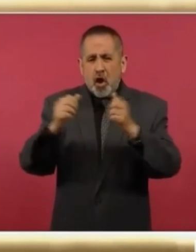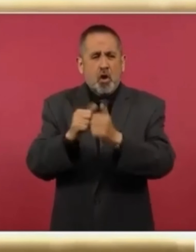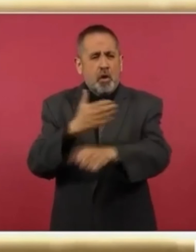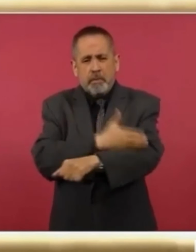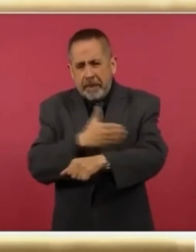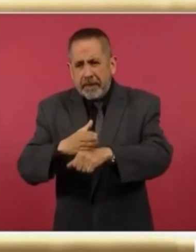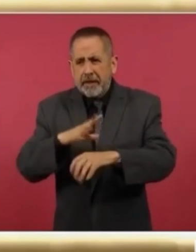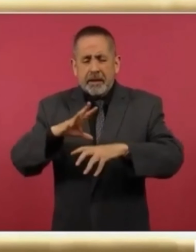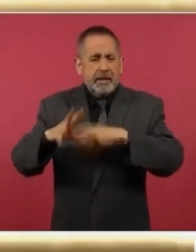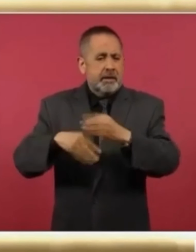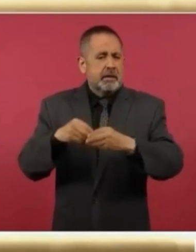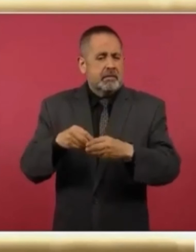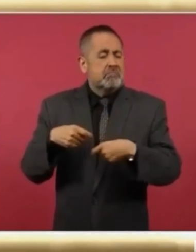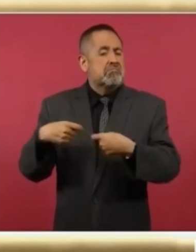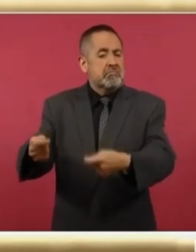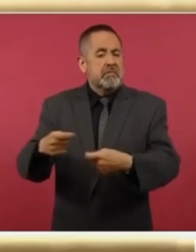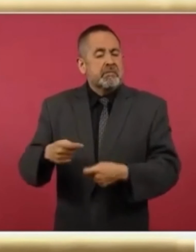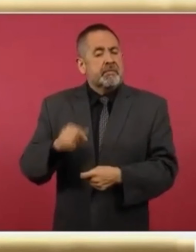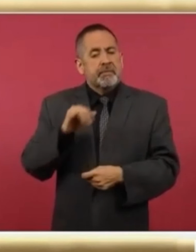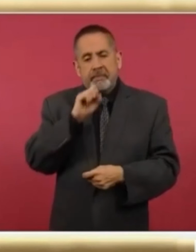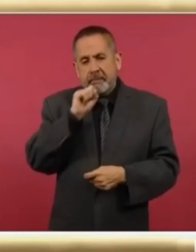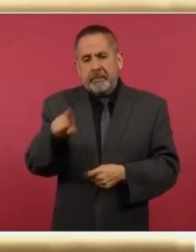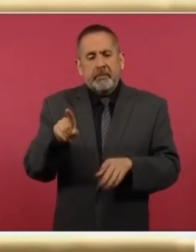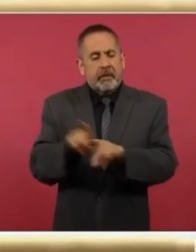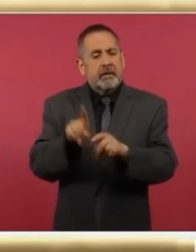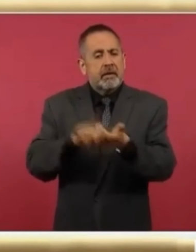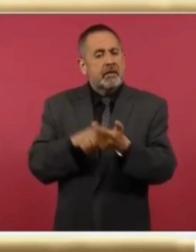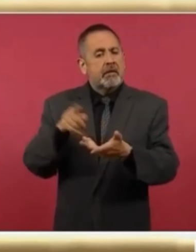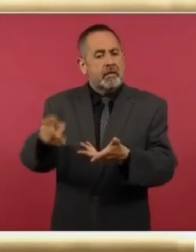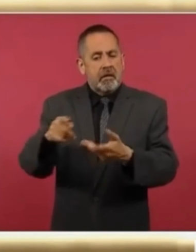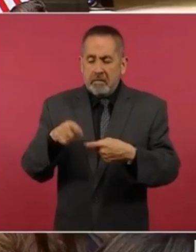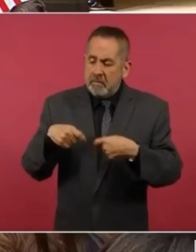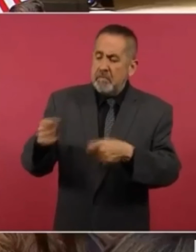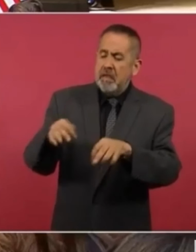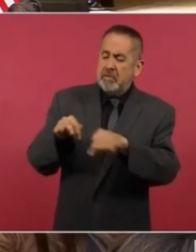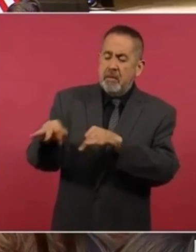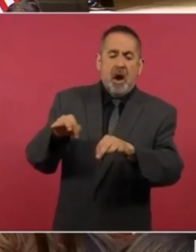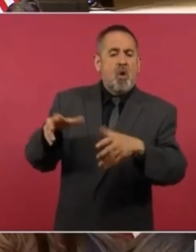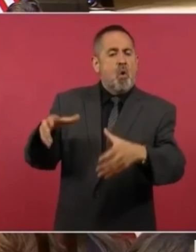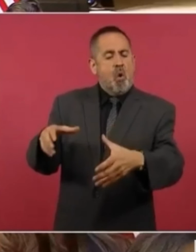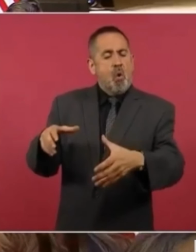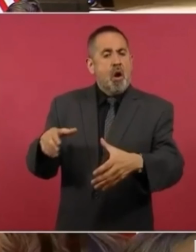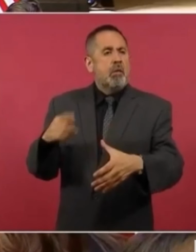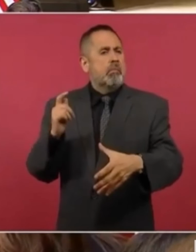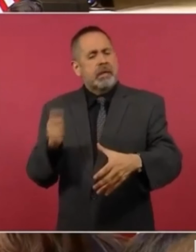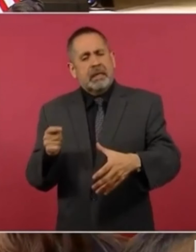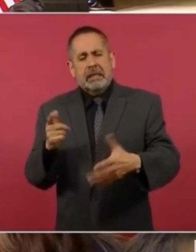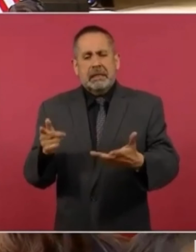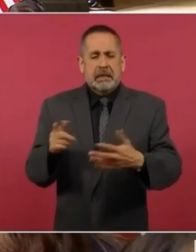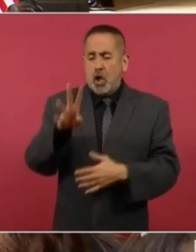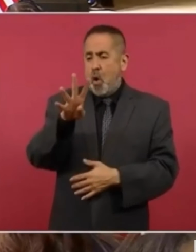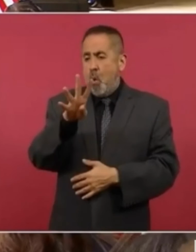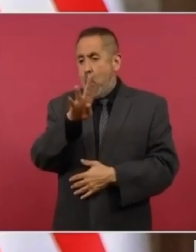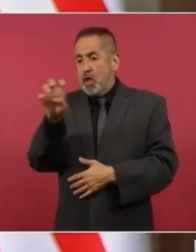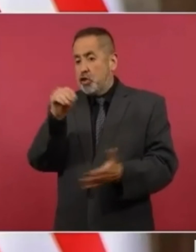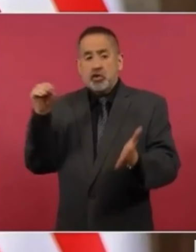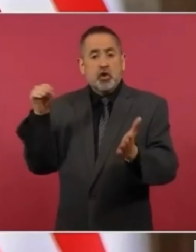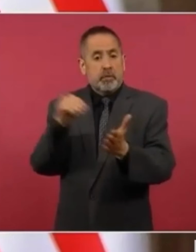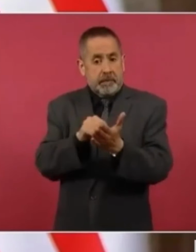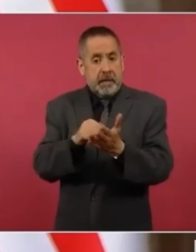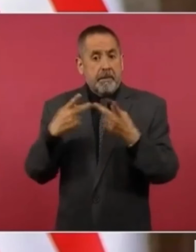maderables, y se les da trabajo a más de 400